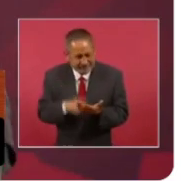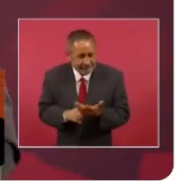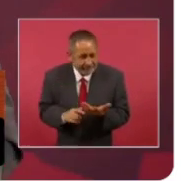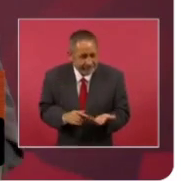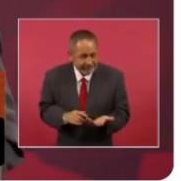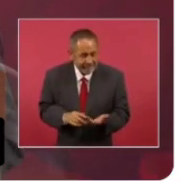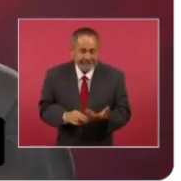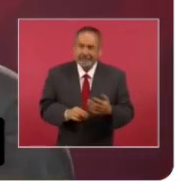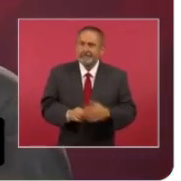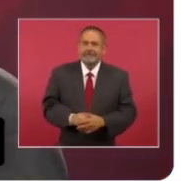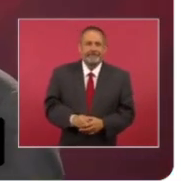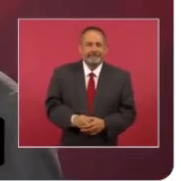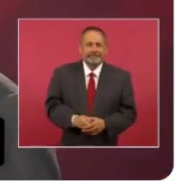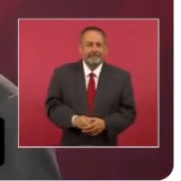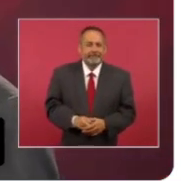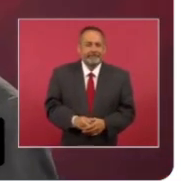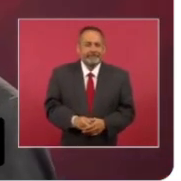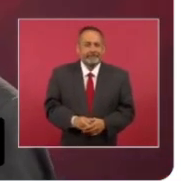visto